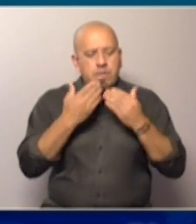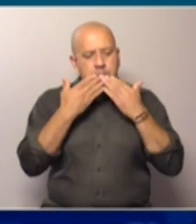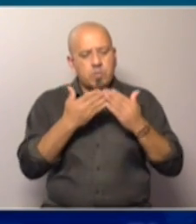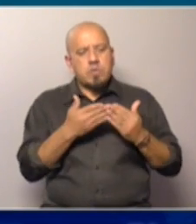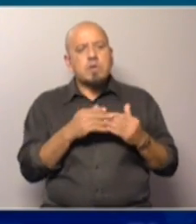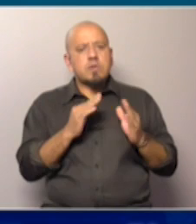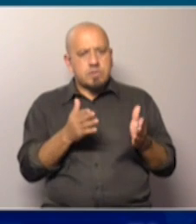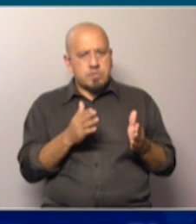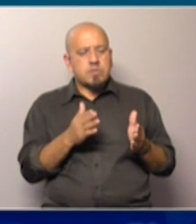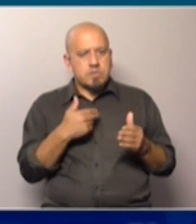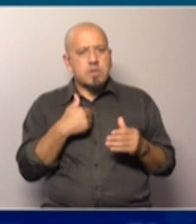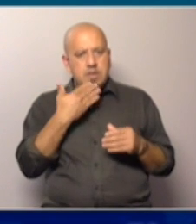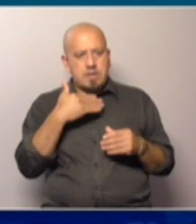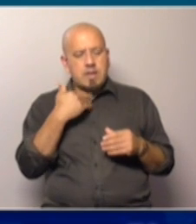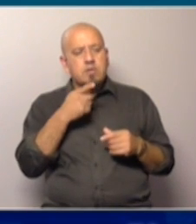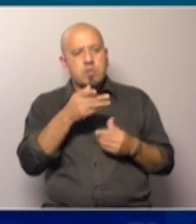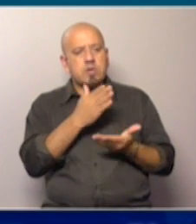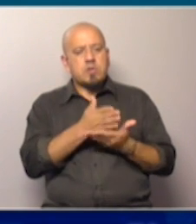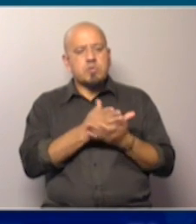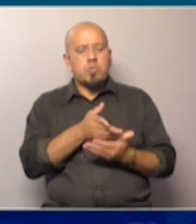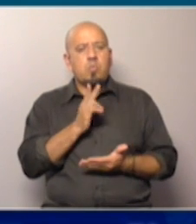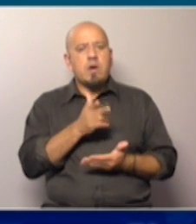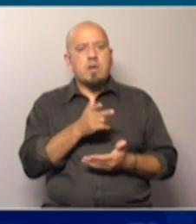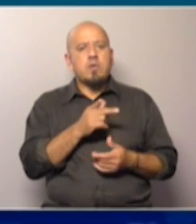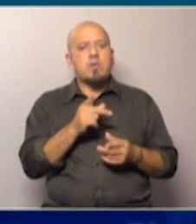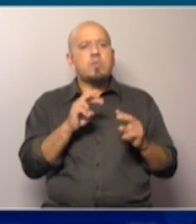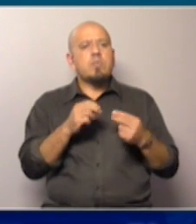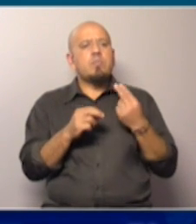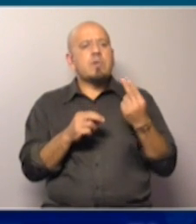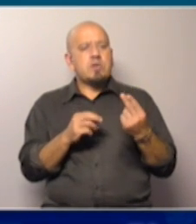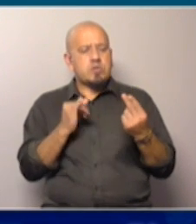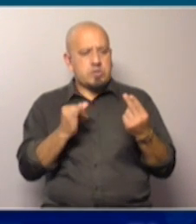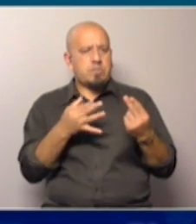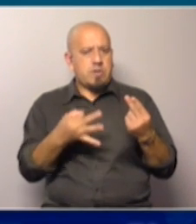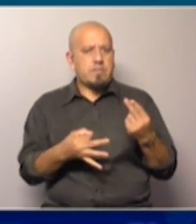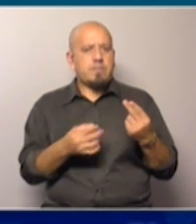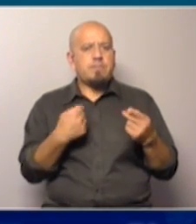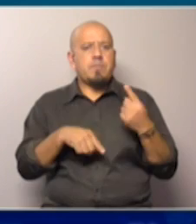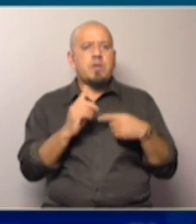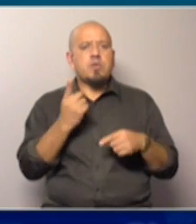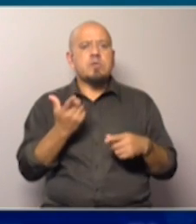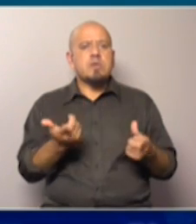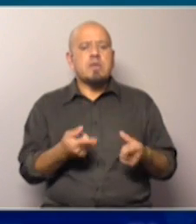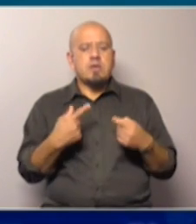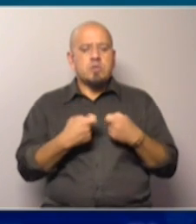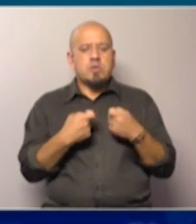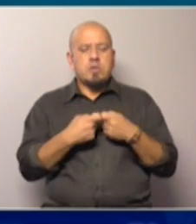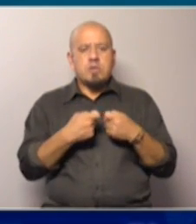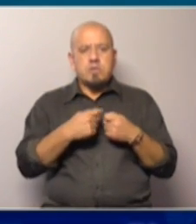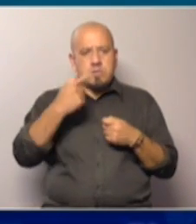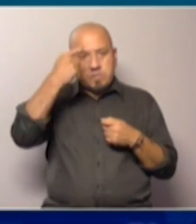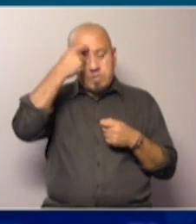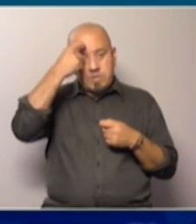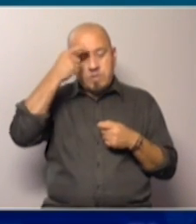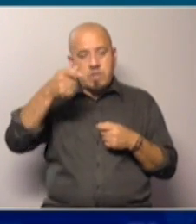entiendo la posición desde los derechos humanos, de un consentimiento informado, pero ¿qué pasa cuando desde las sociedades científicas se dicen que